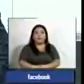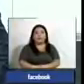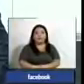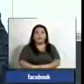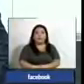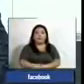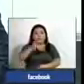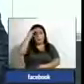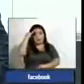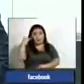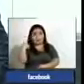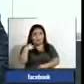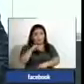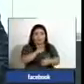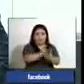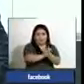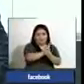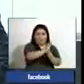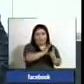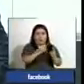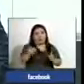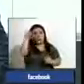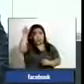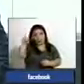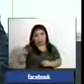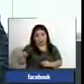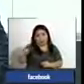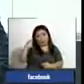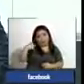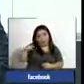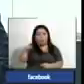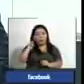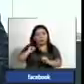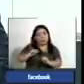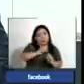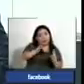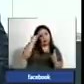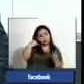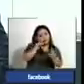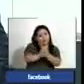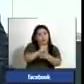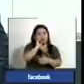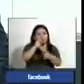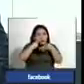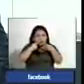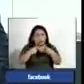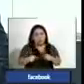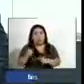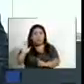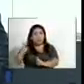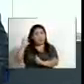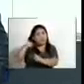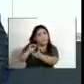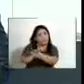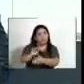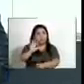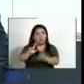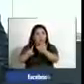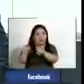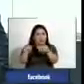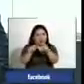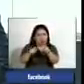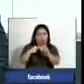La esposa de un paciente que murió en un hotel utilizado como centro de contención denunció que su cónyuge de 56 años falleció